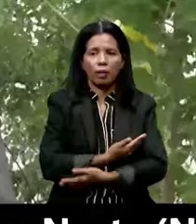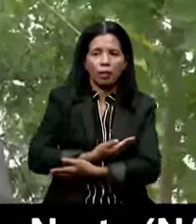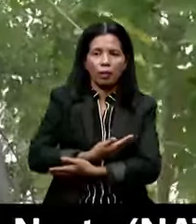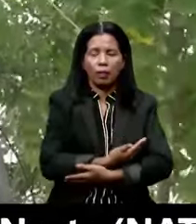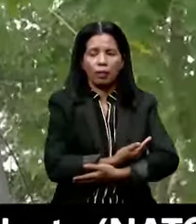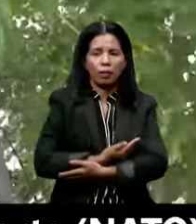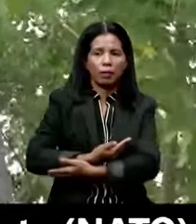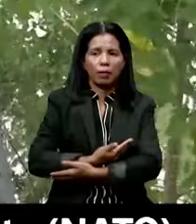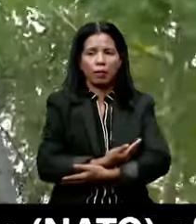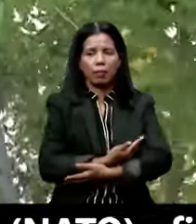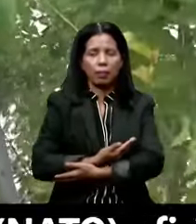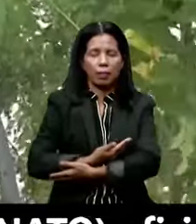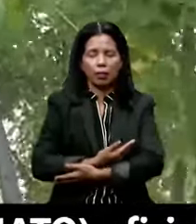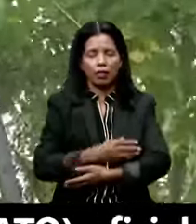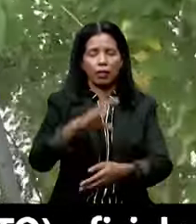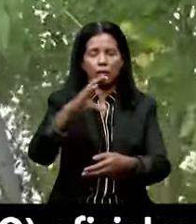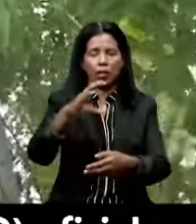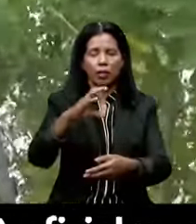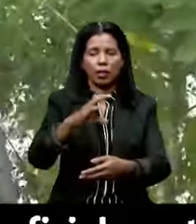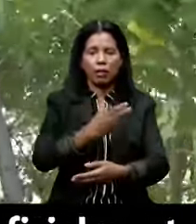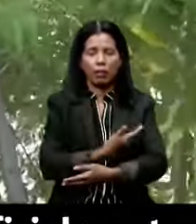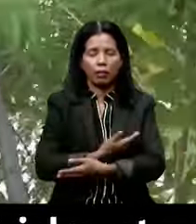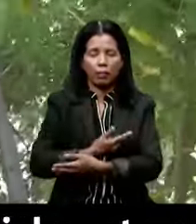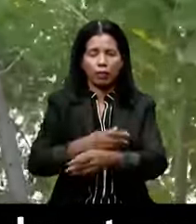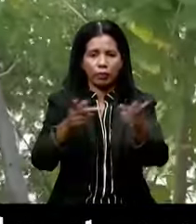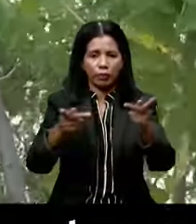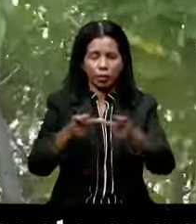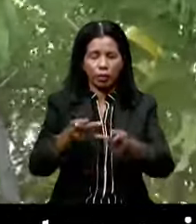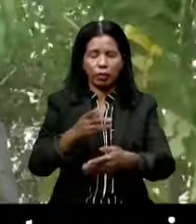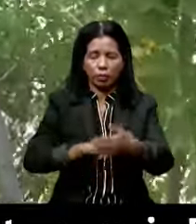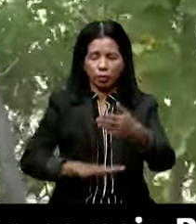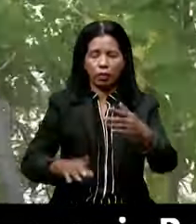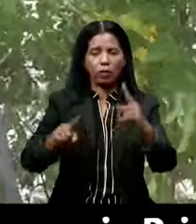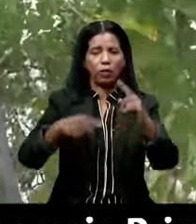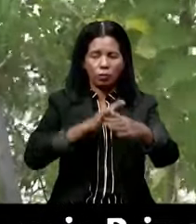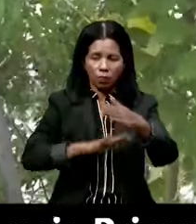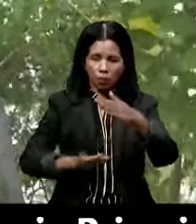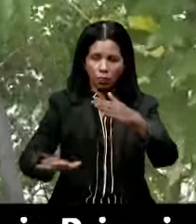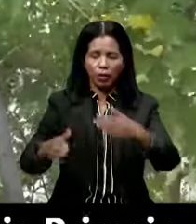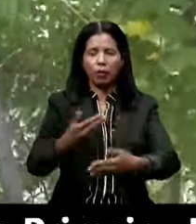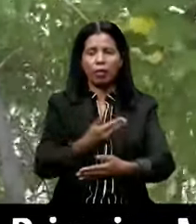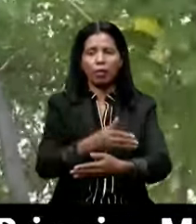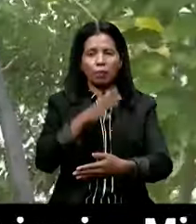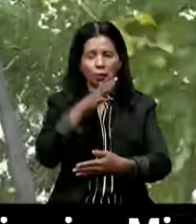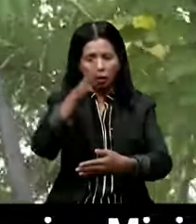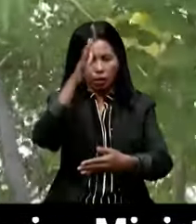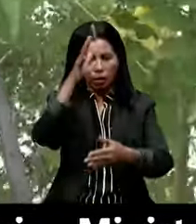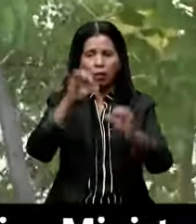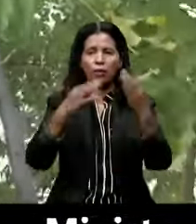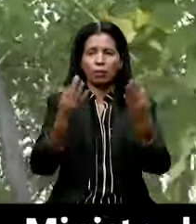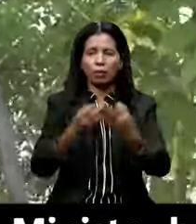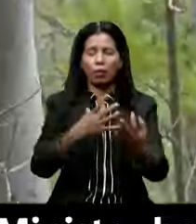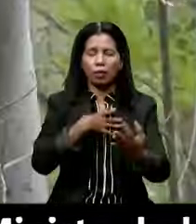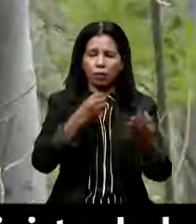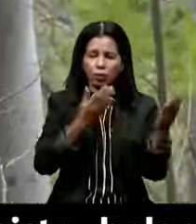bebe serenya kan akafatin ne be ma kwa hira moris mai inan amang ka familia gosta